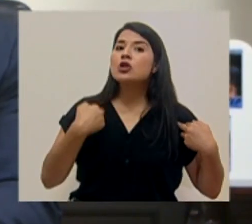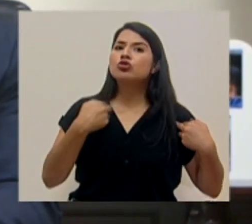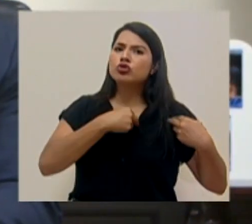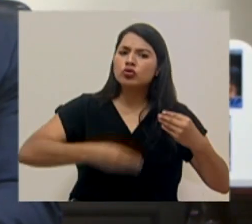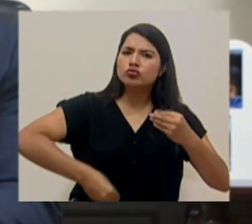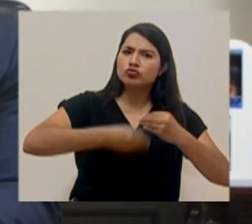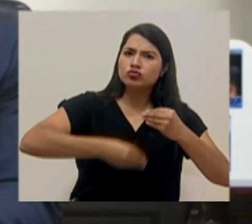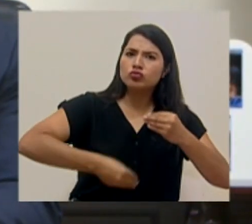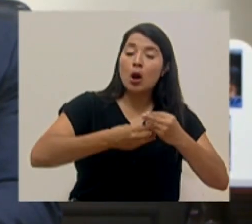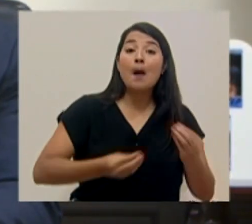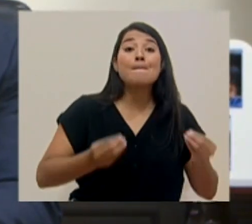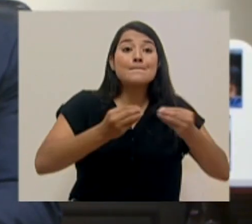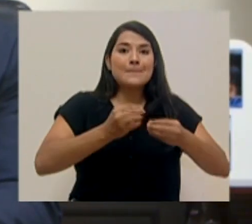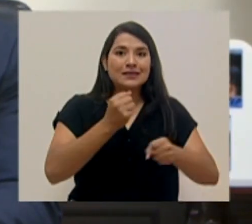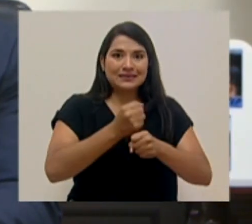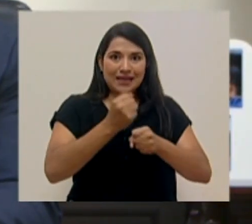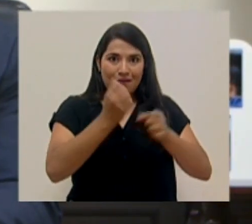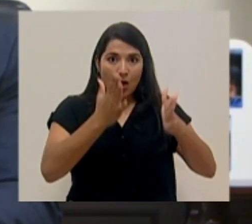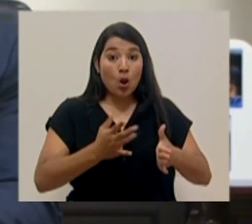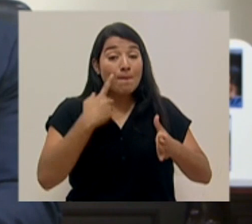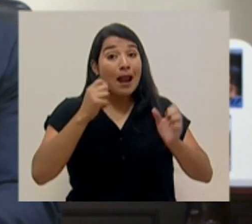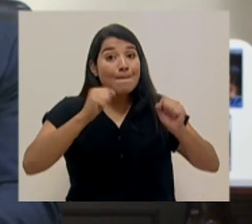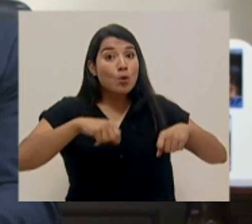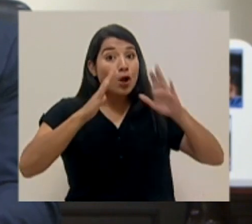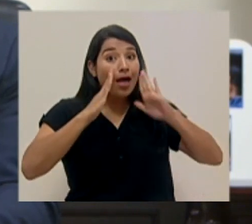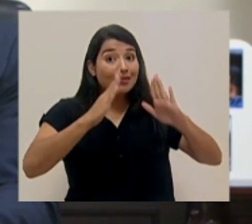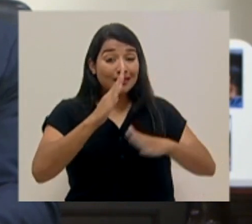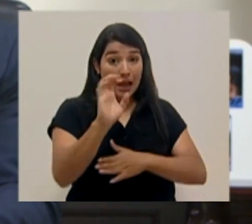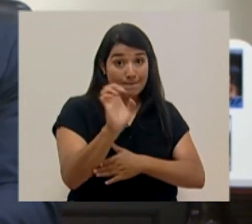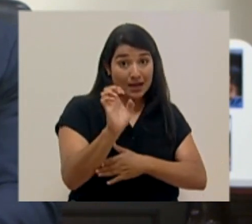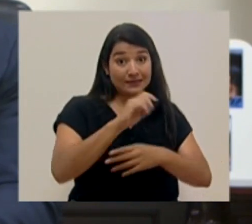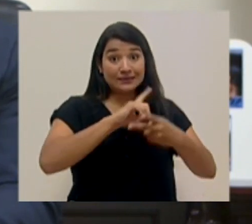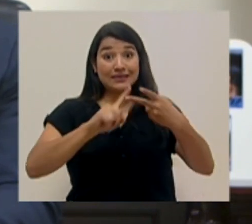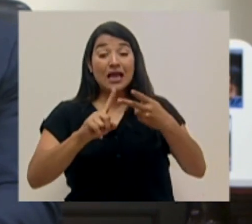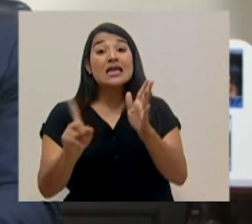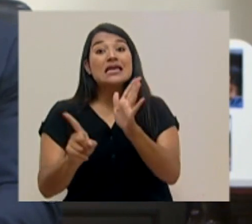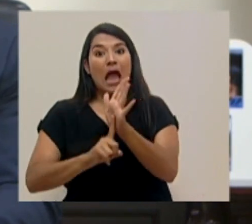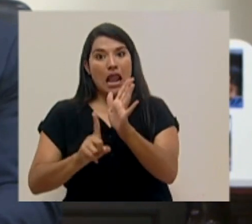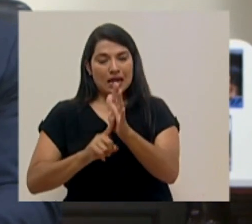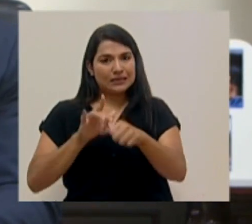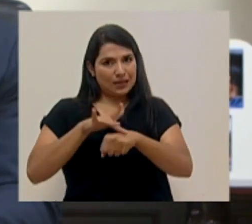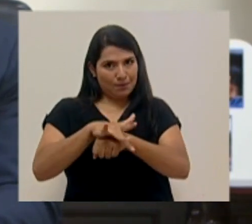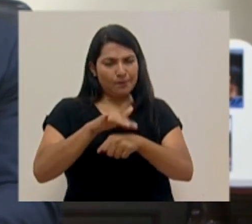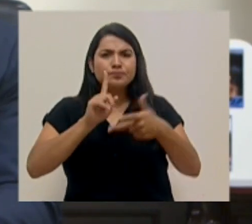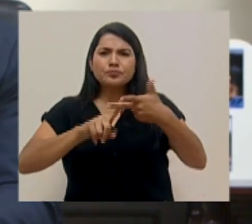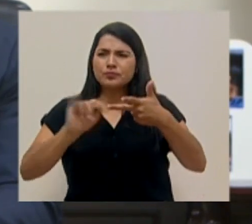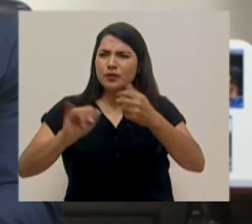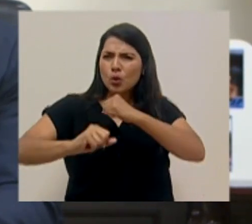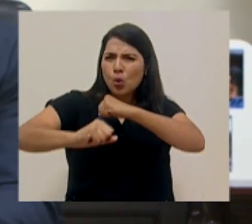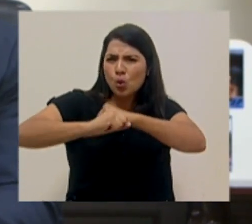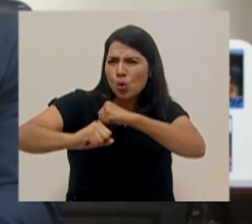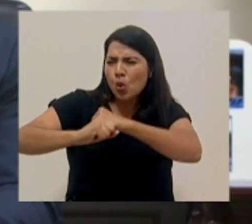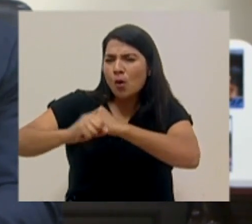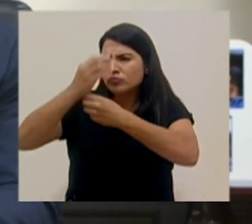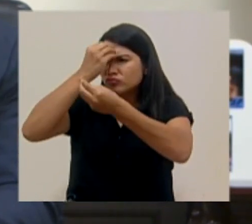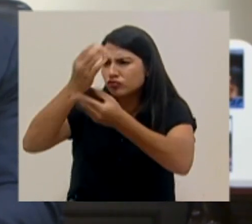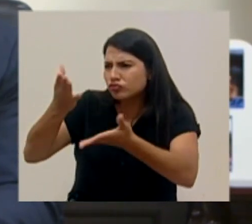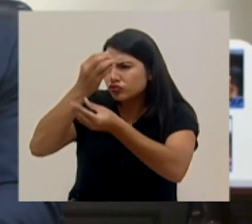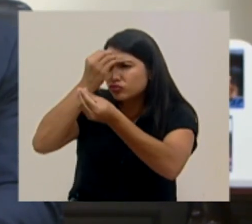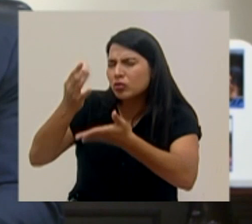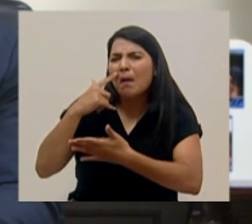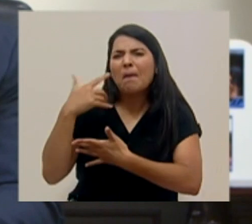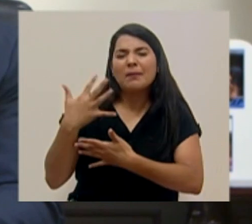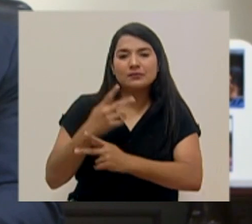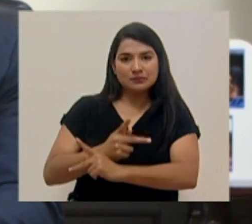personal la atención comunitaria de la emergencia y de las alertas tempranas, así como las campañas de comunicación y